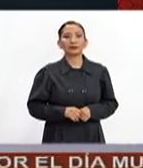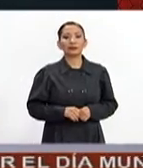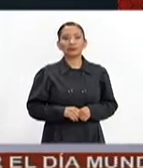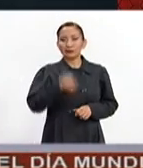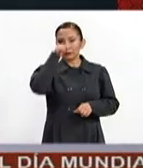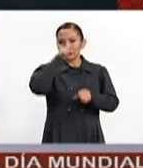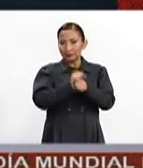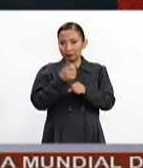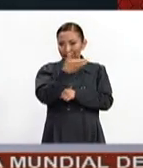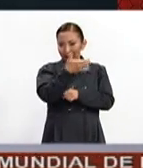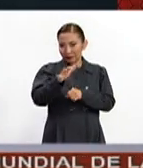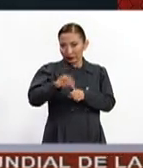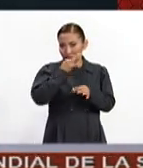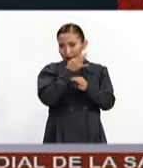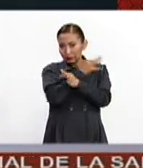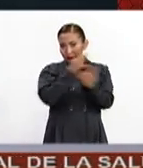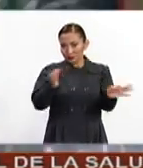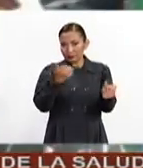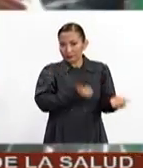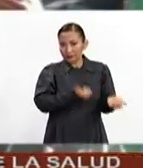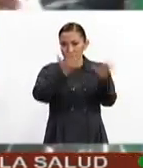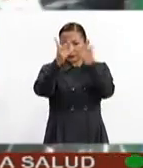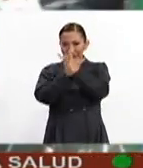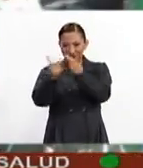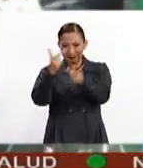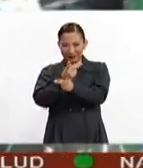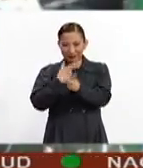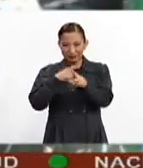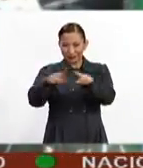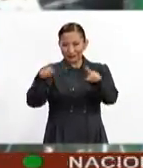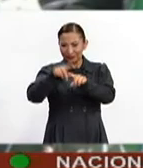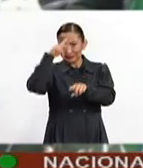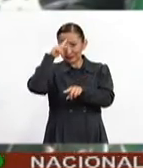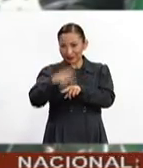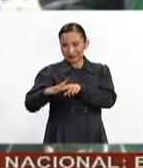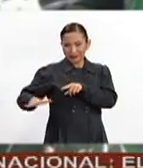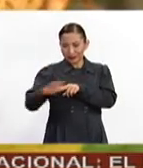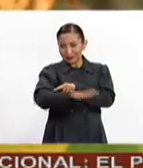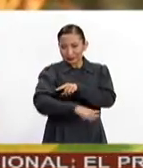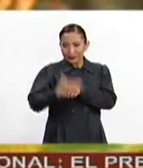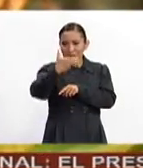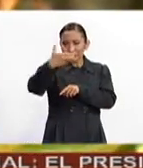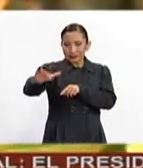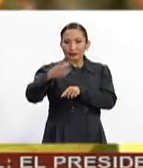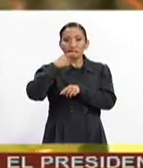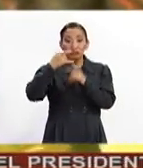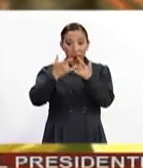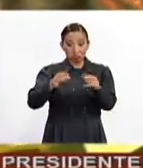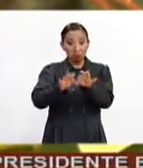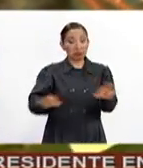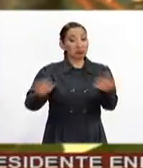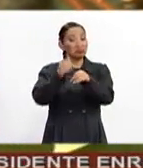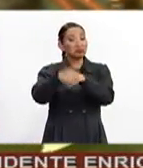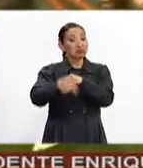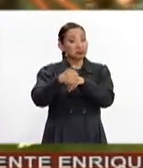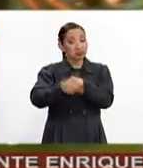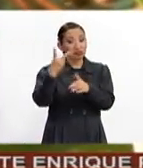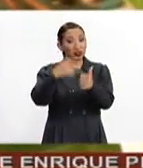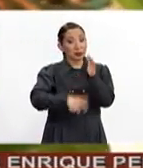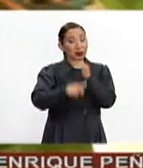La Secretaría de Agricultura informó que las exportaciones de productos agropecuarios alcanzaron un récord histórico en el primer bimestre